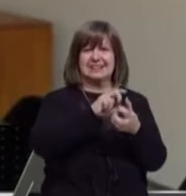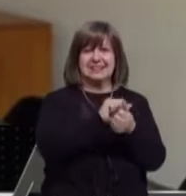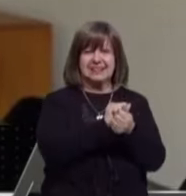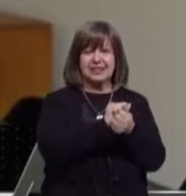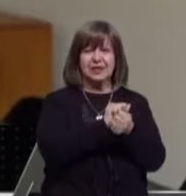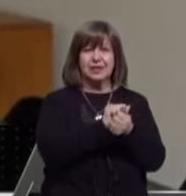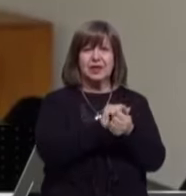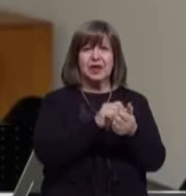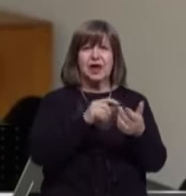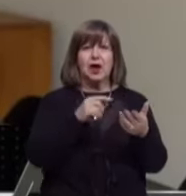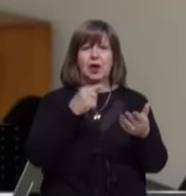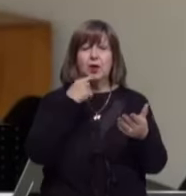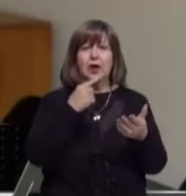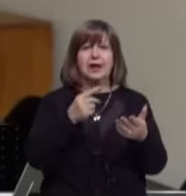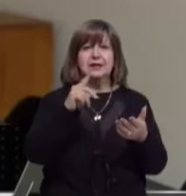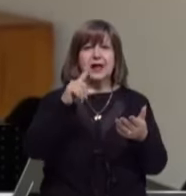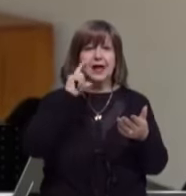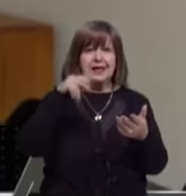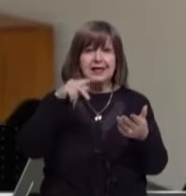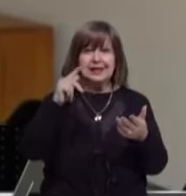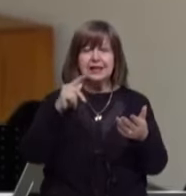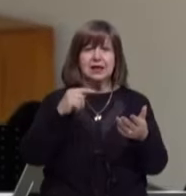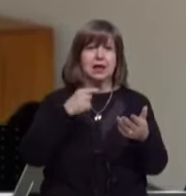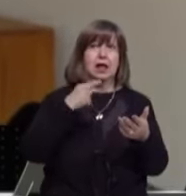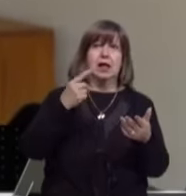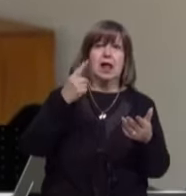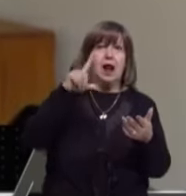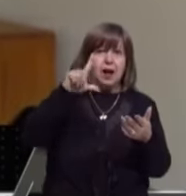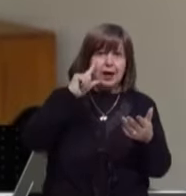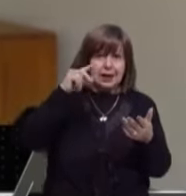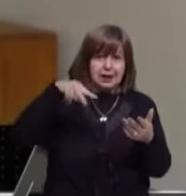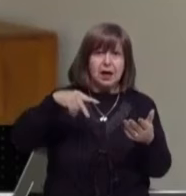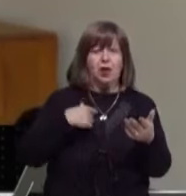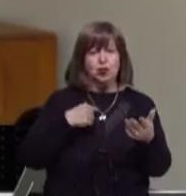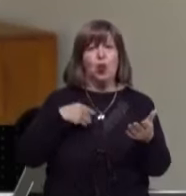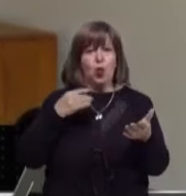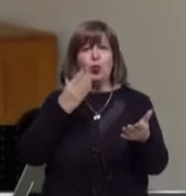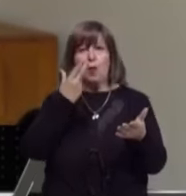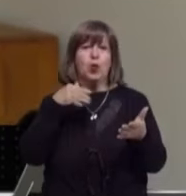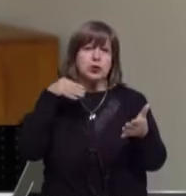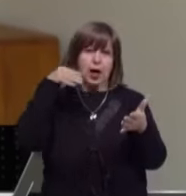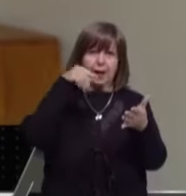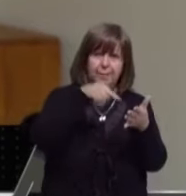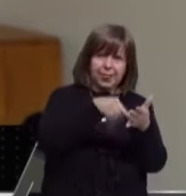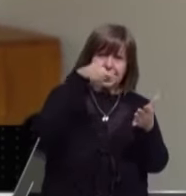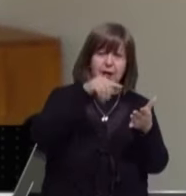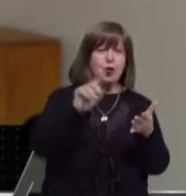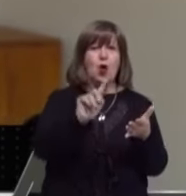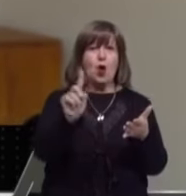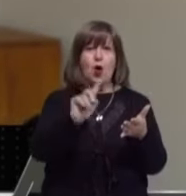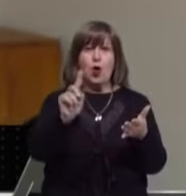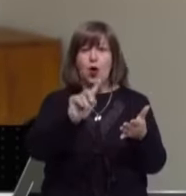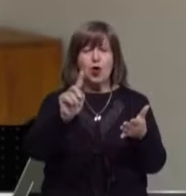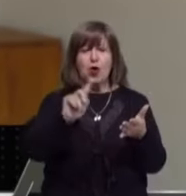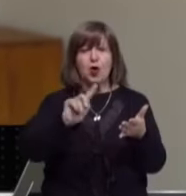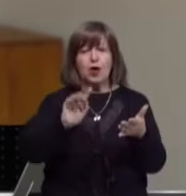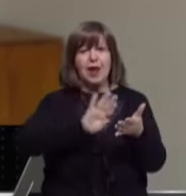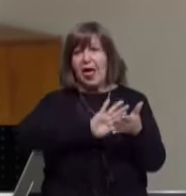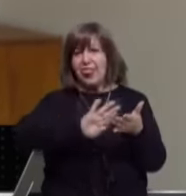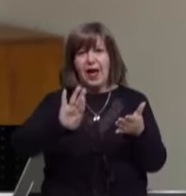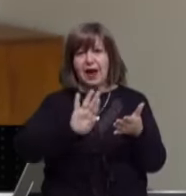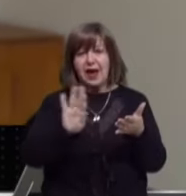se recomienda nunca hacer clic en los links que se envían desde números que yo no conozco. Y bueno, en este caso la modalidad